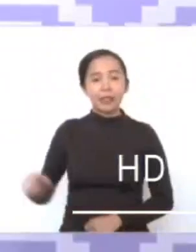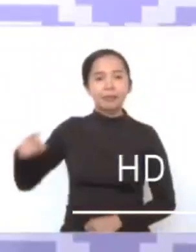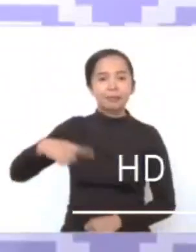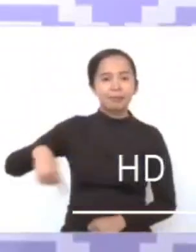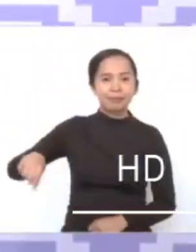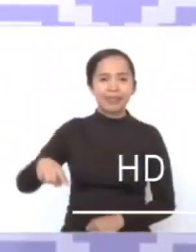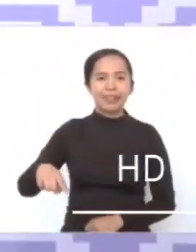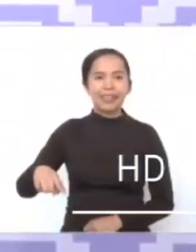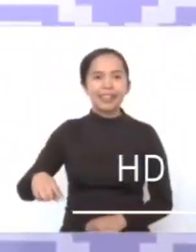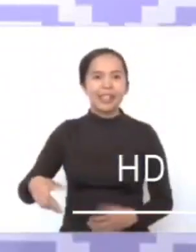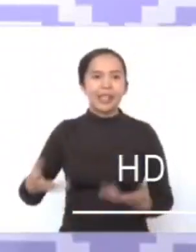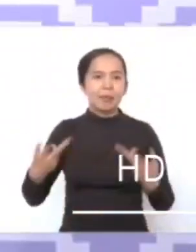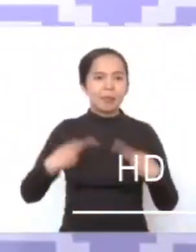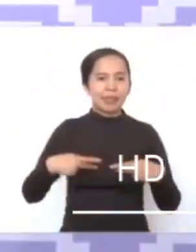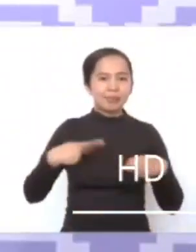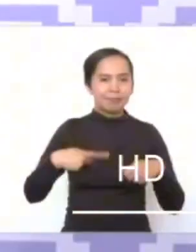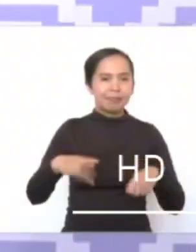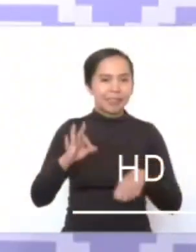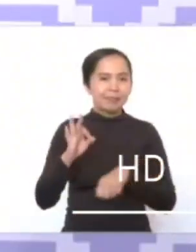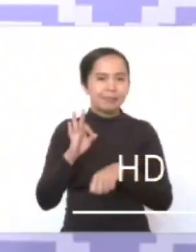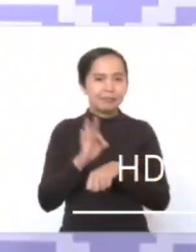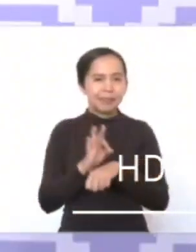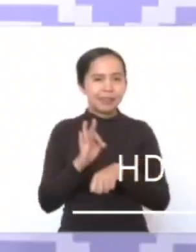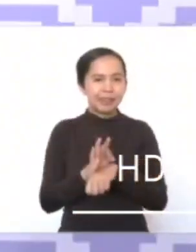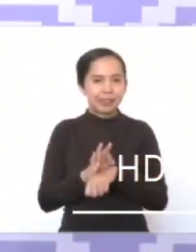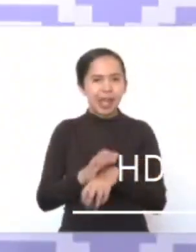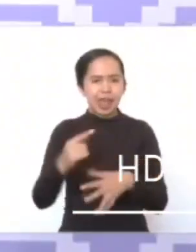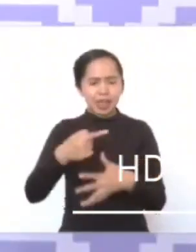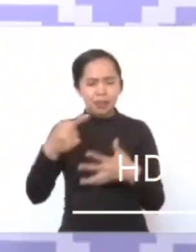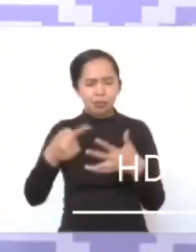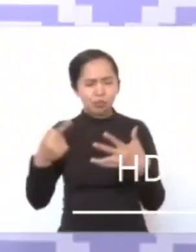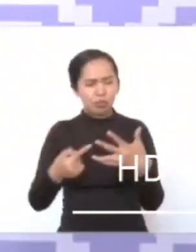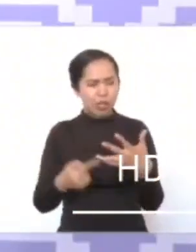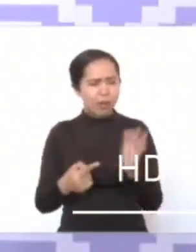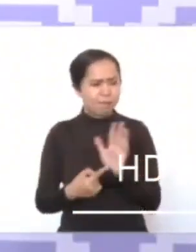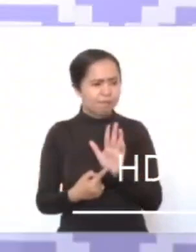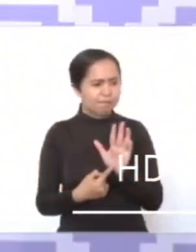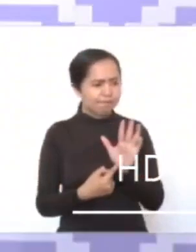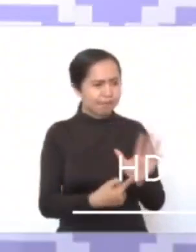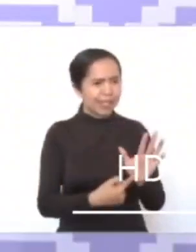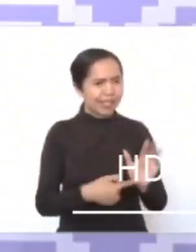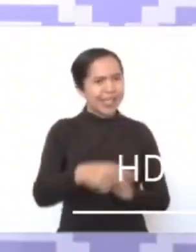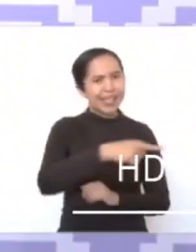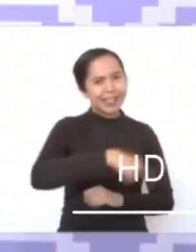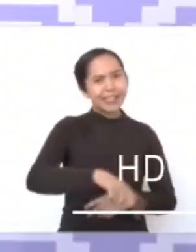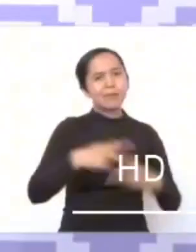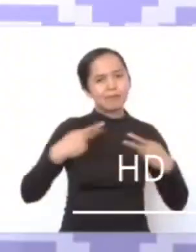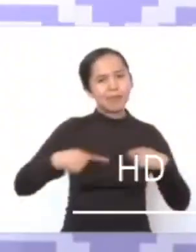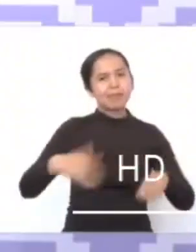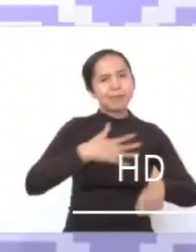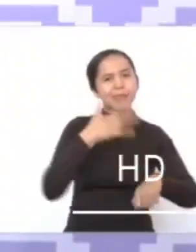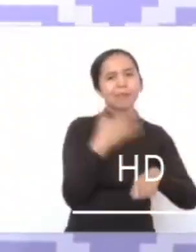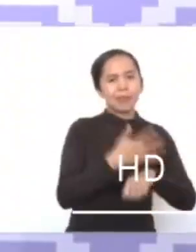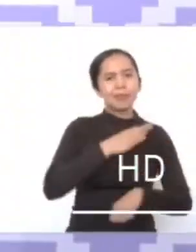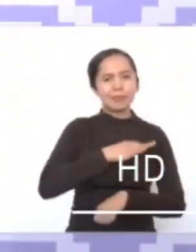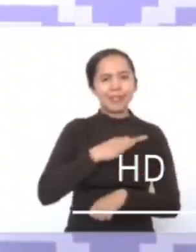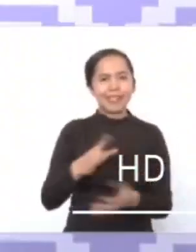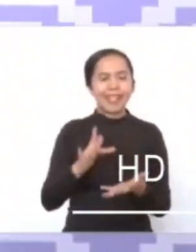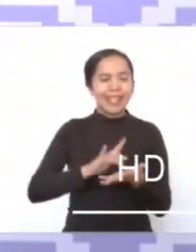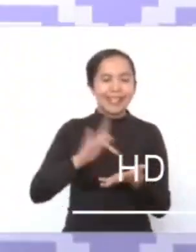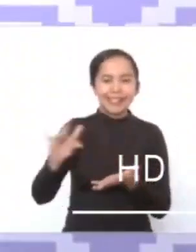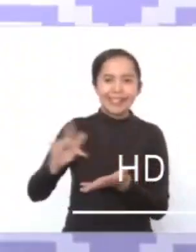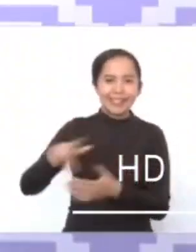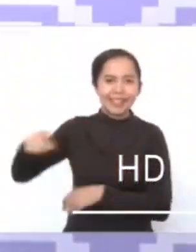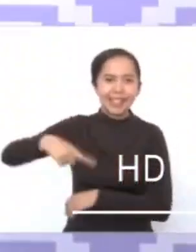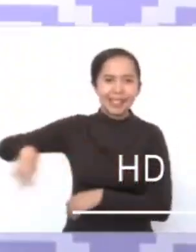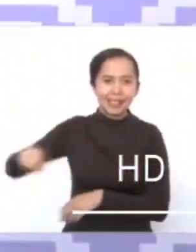quienes defienden ante los tribunales todas las pruebas que llevamos y la obtención de sentencia. Muchas gracias, compañeras y